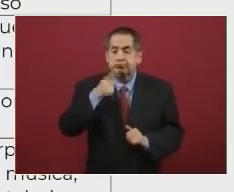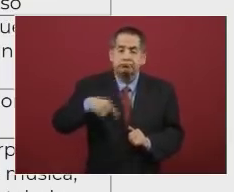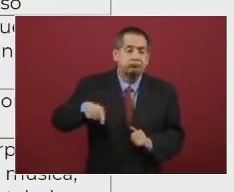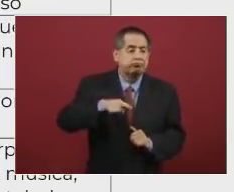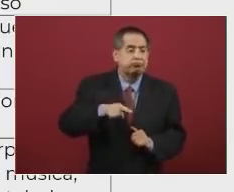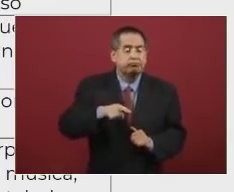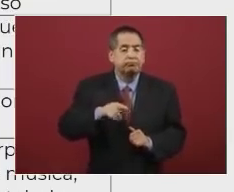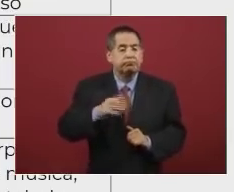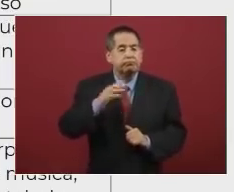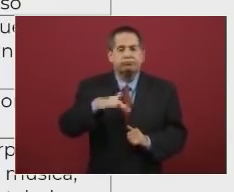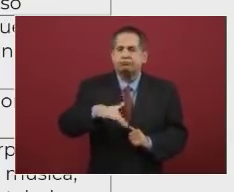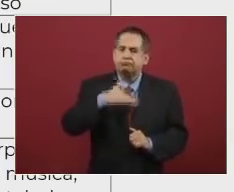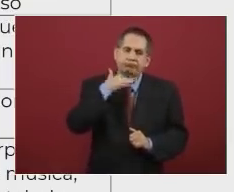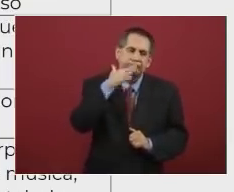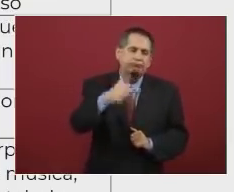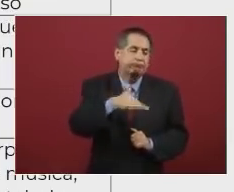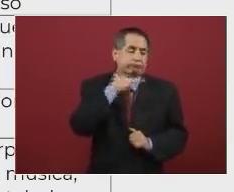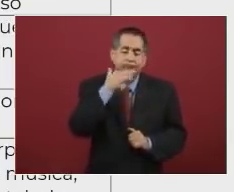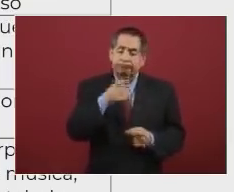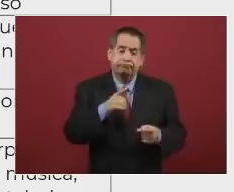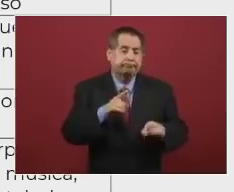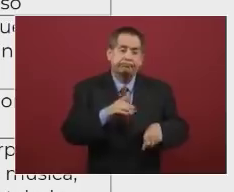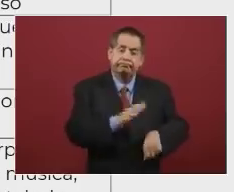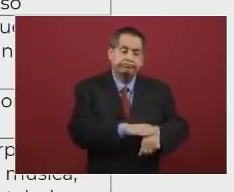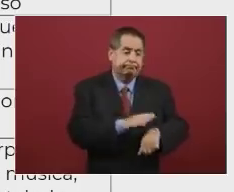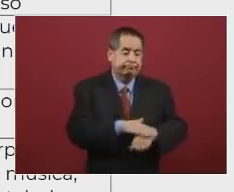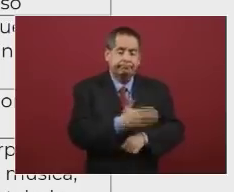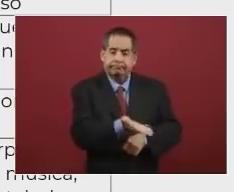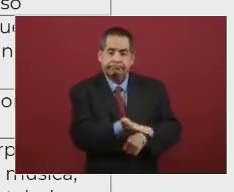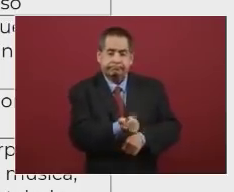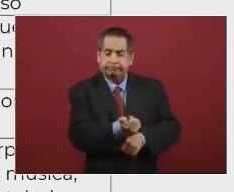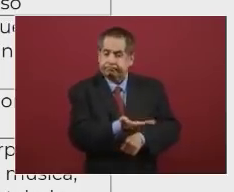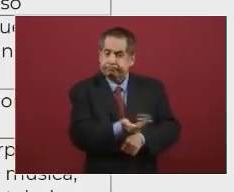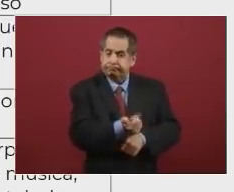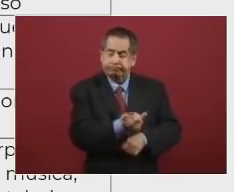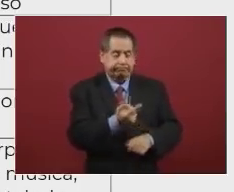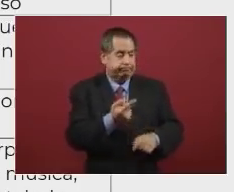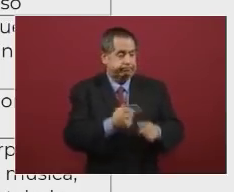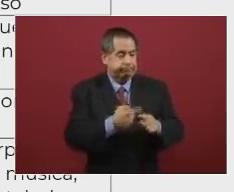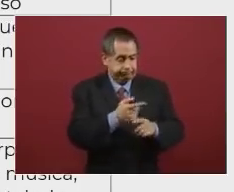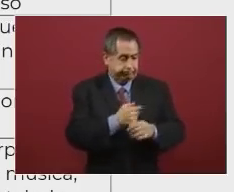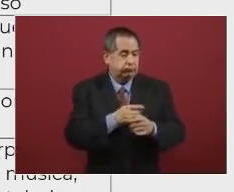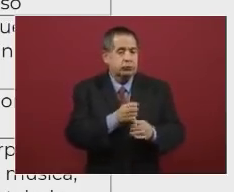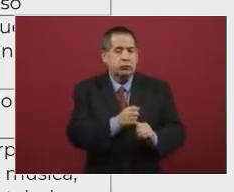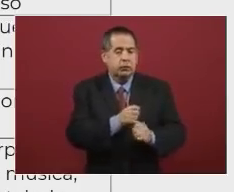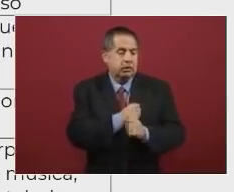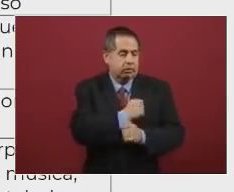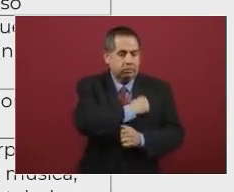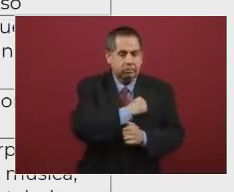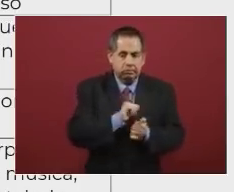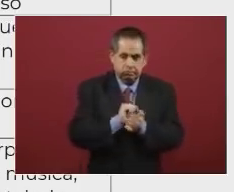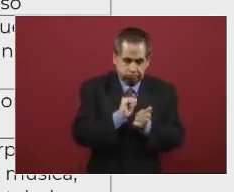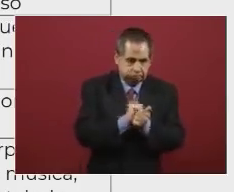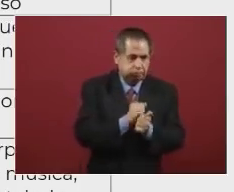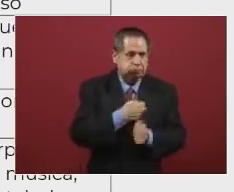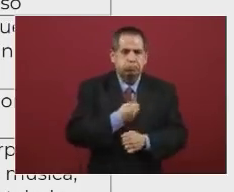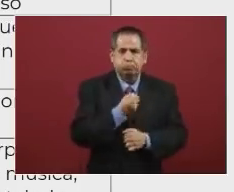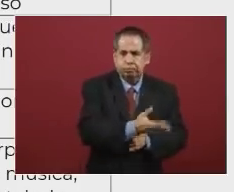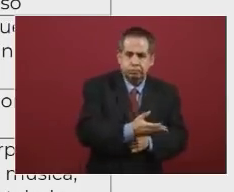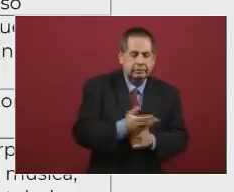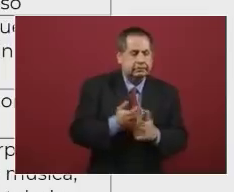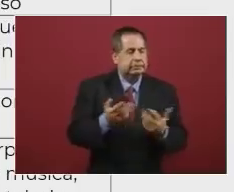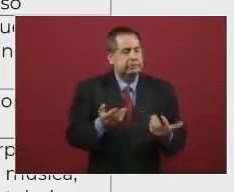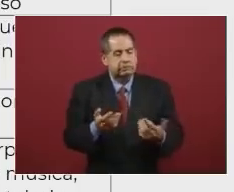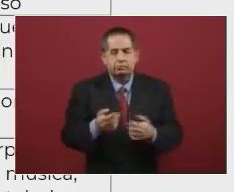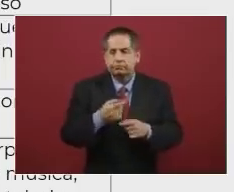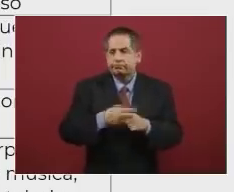por corrupción, por que les piden recursos, les piden favores sexuales, y todo eso tiene que